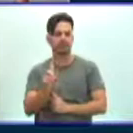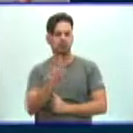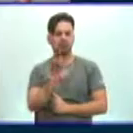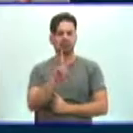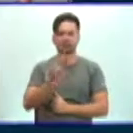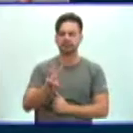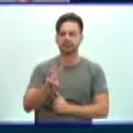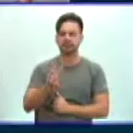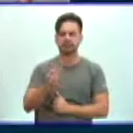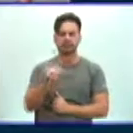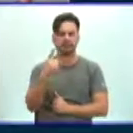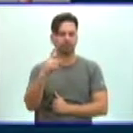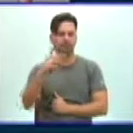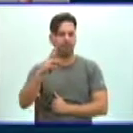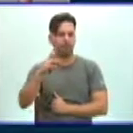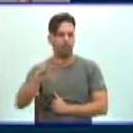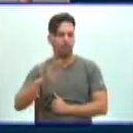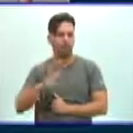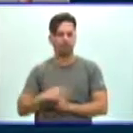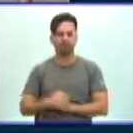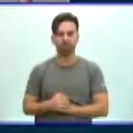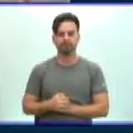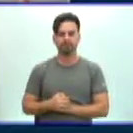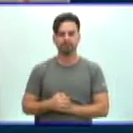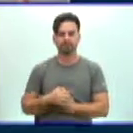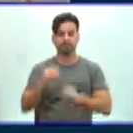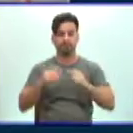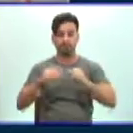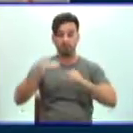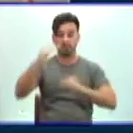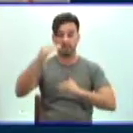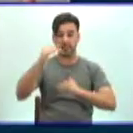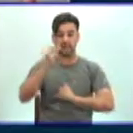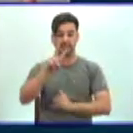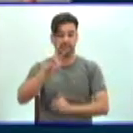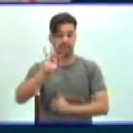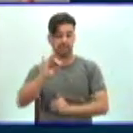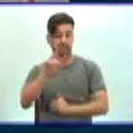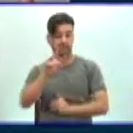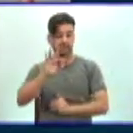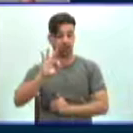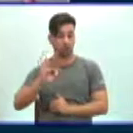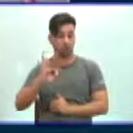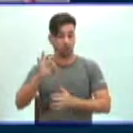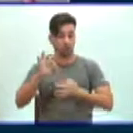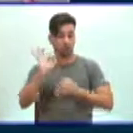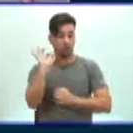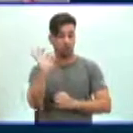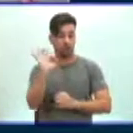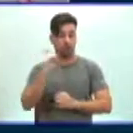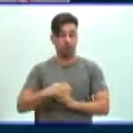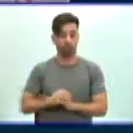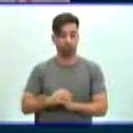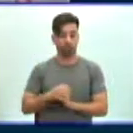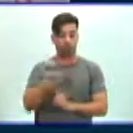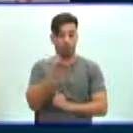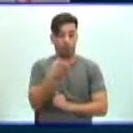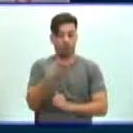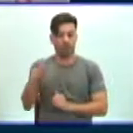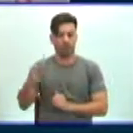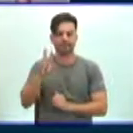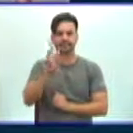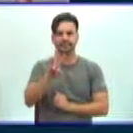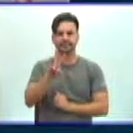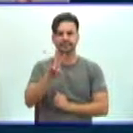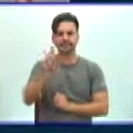madrugada, máxima 27, 28 grados, llegando hasta 30, 33 en la parte sur del oriente del país, que será